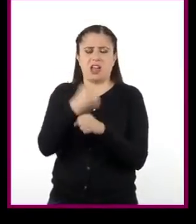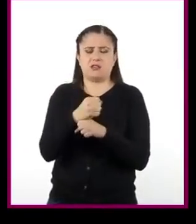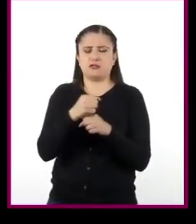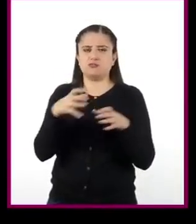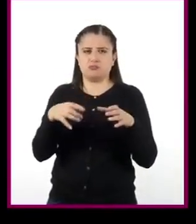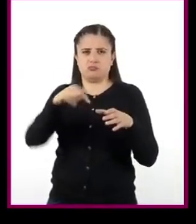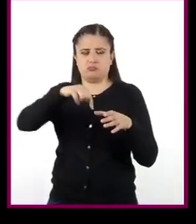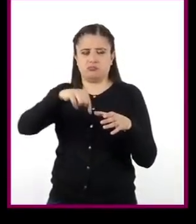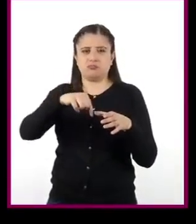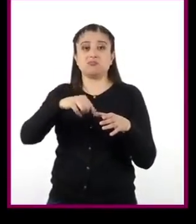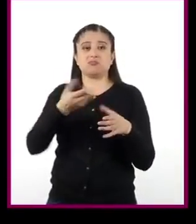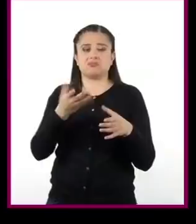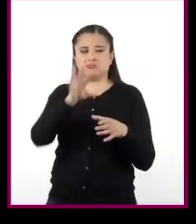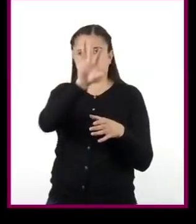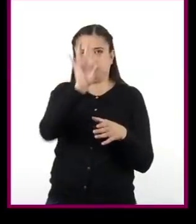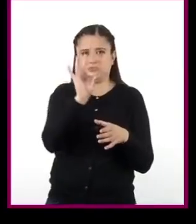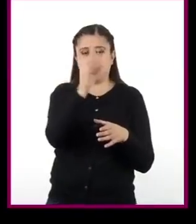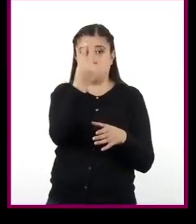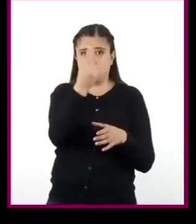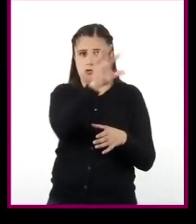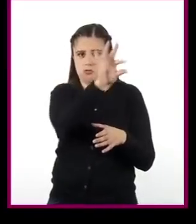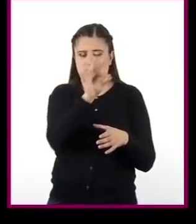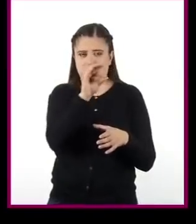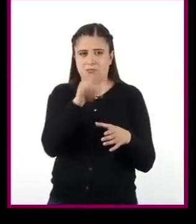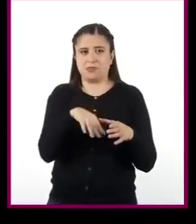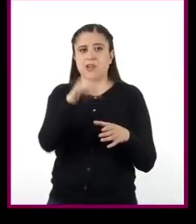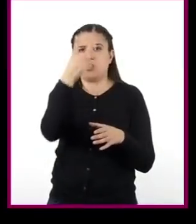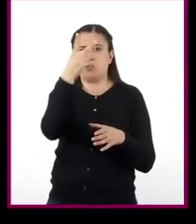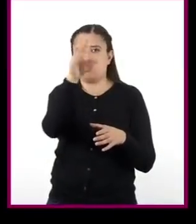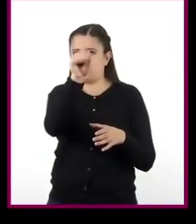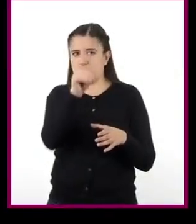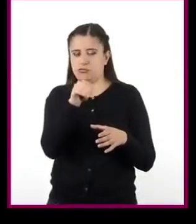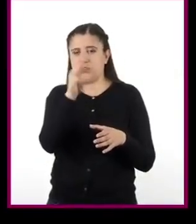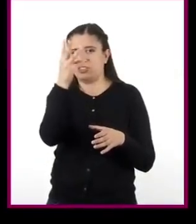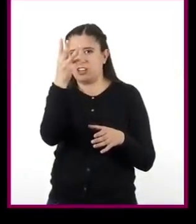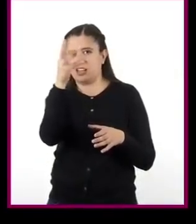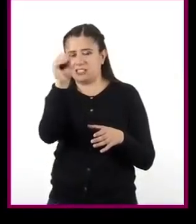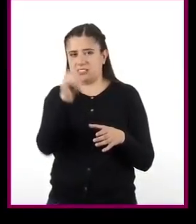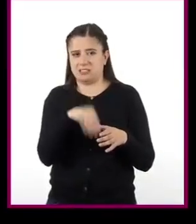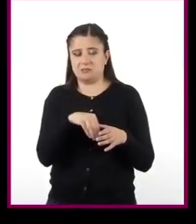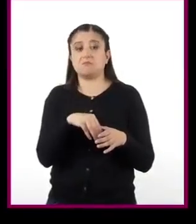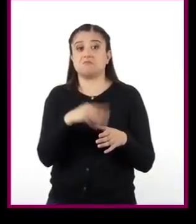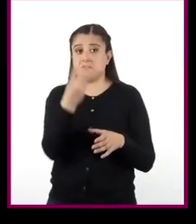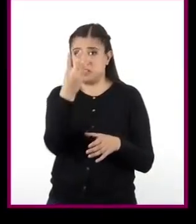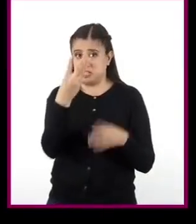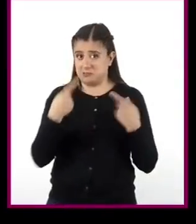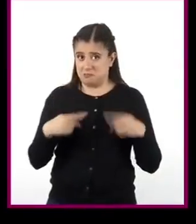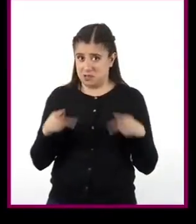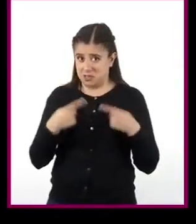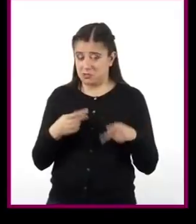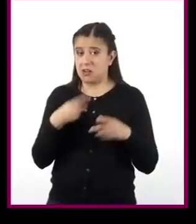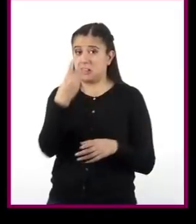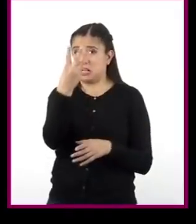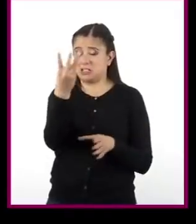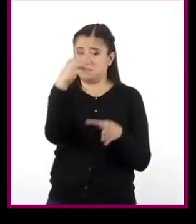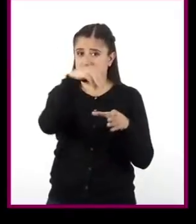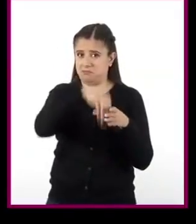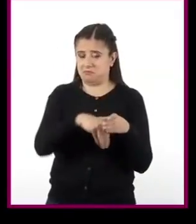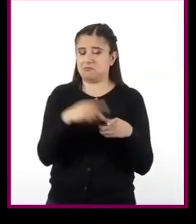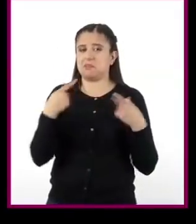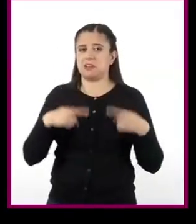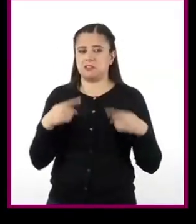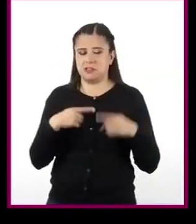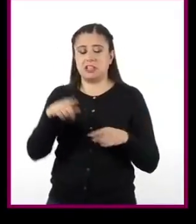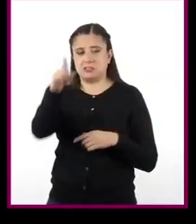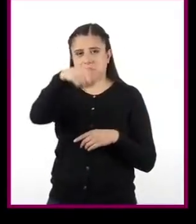bien, así que aquí tenemos 1, 2, 3 personas. Tenemos exactamente 3 personas y yo creo que